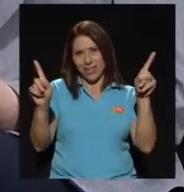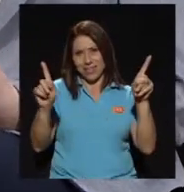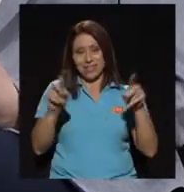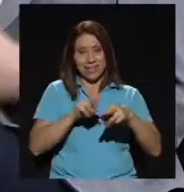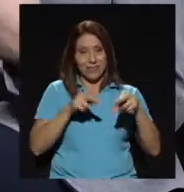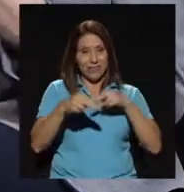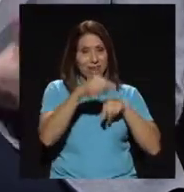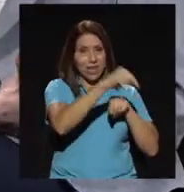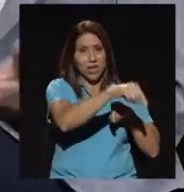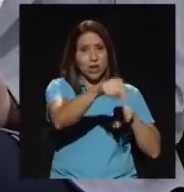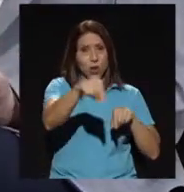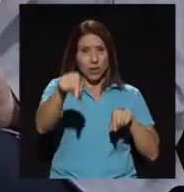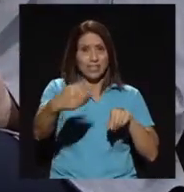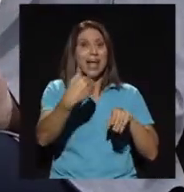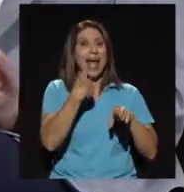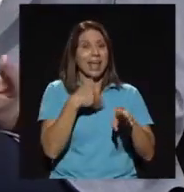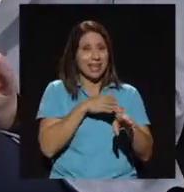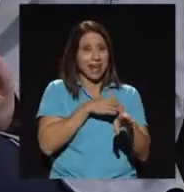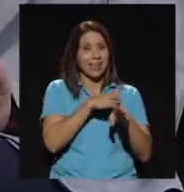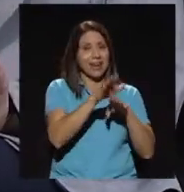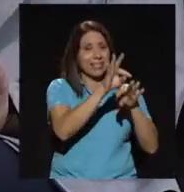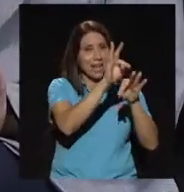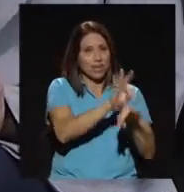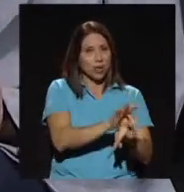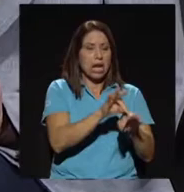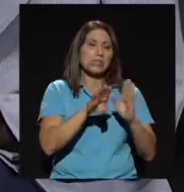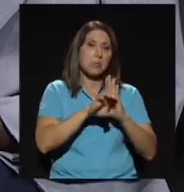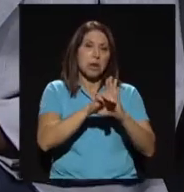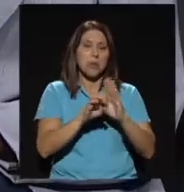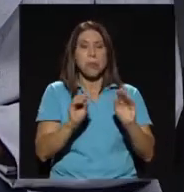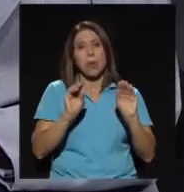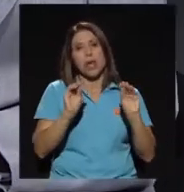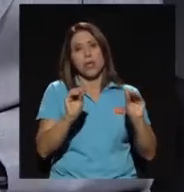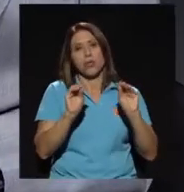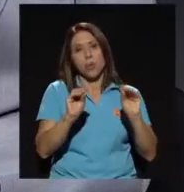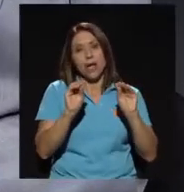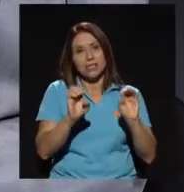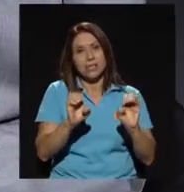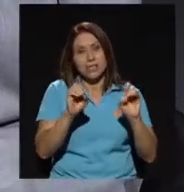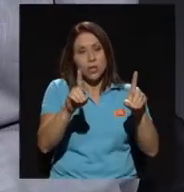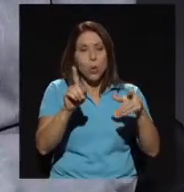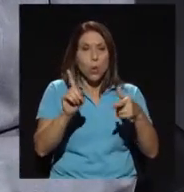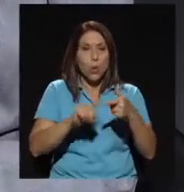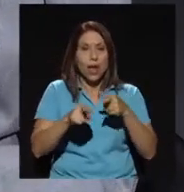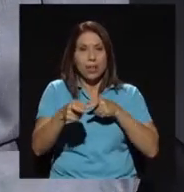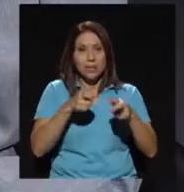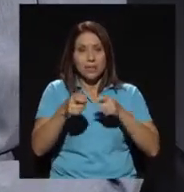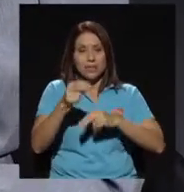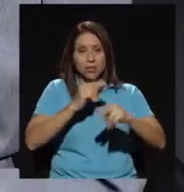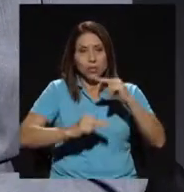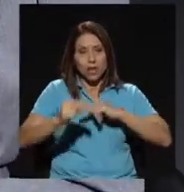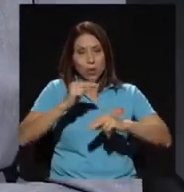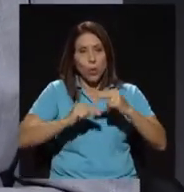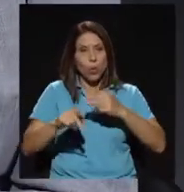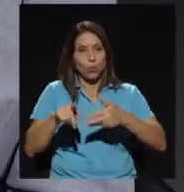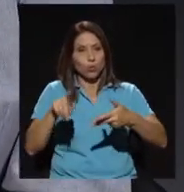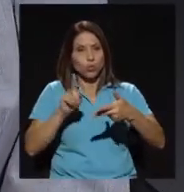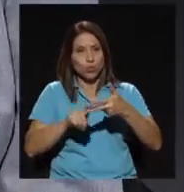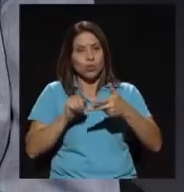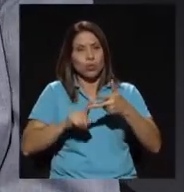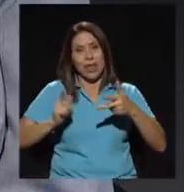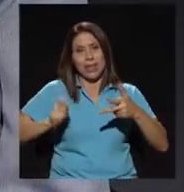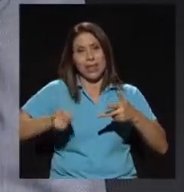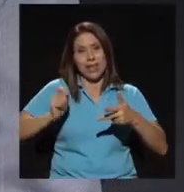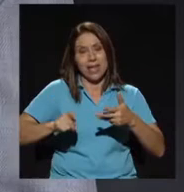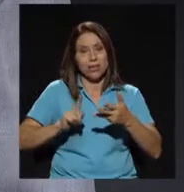tradicionales, con las que se abrieron las sedes regionales en educación, luego ampliándose, por ejemplo, hacia administración de negocios, más recientemente hacia